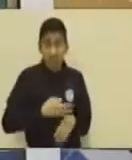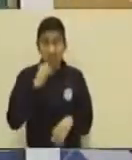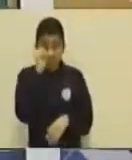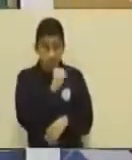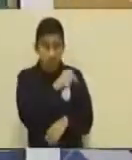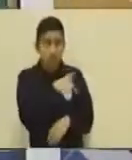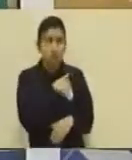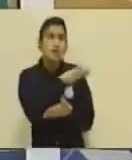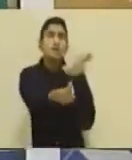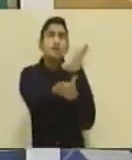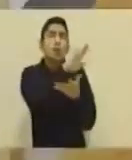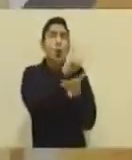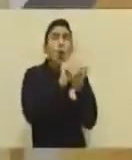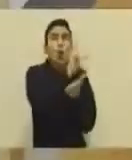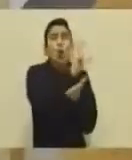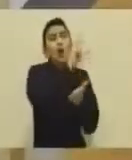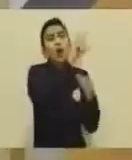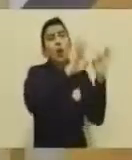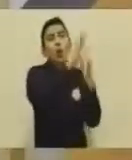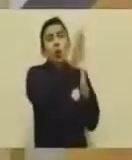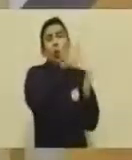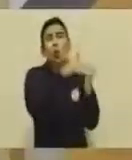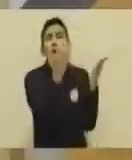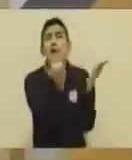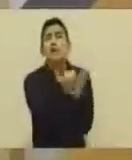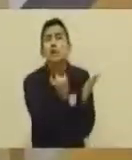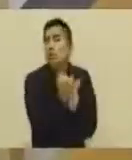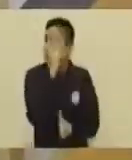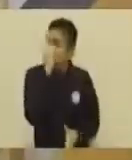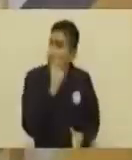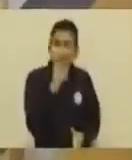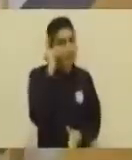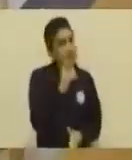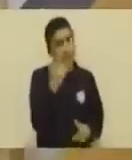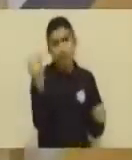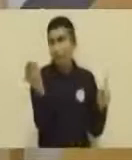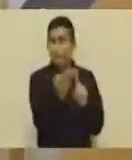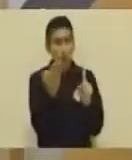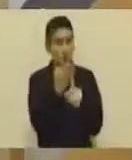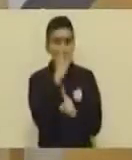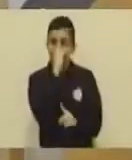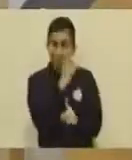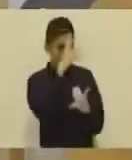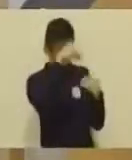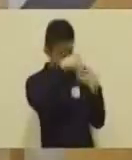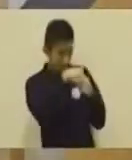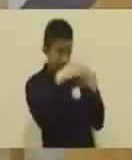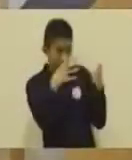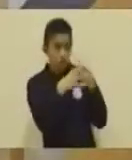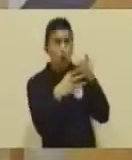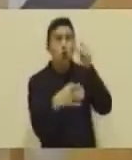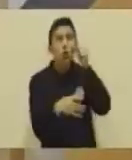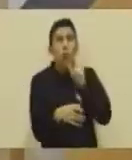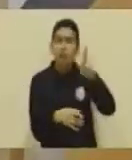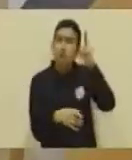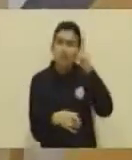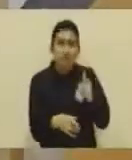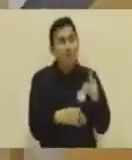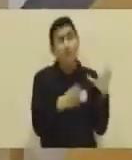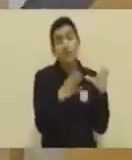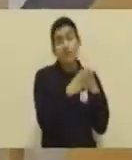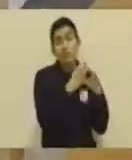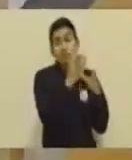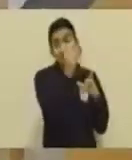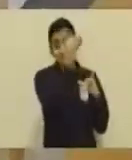ha pasado y ha existido esto, ¿verdad? El bullying es algo muy común en las aulas y pues como